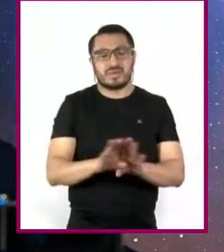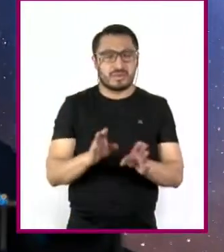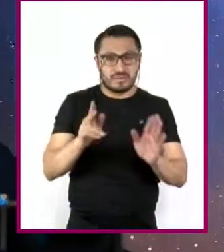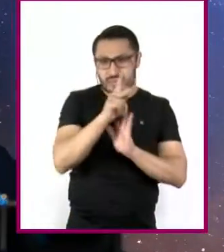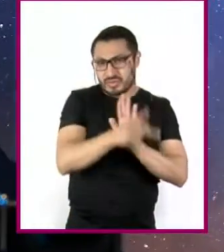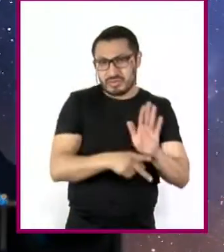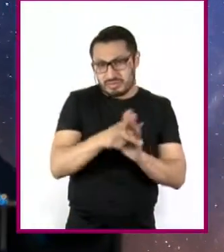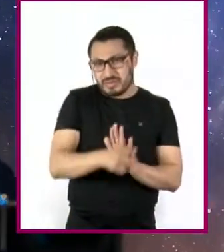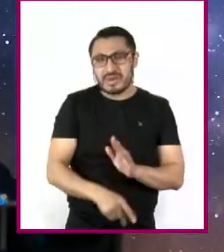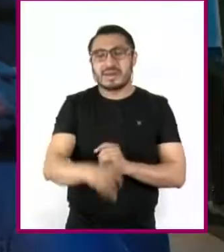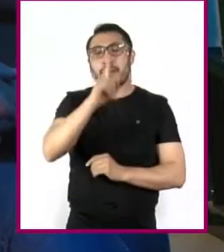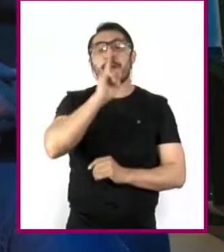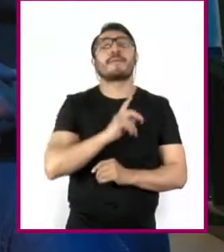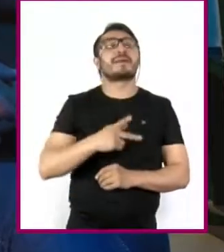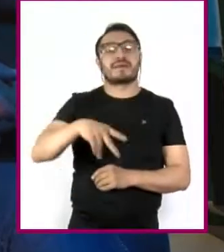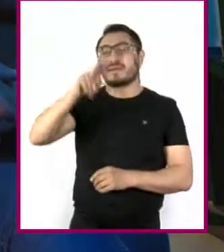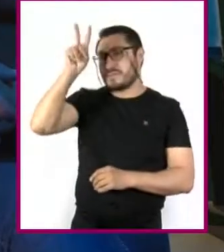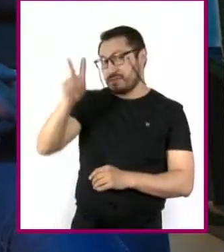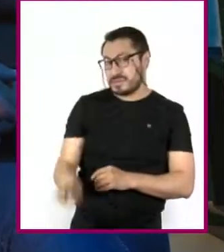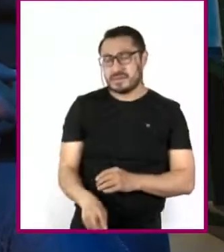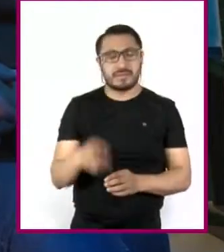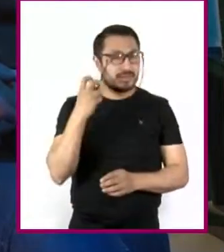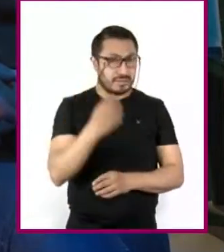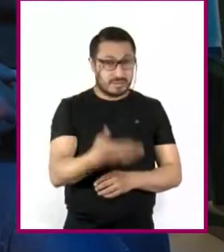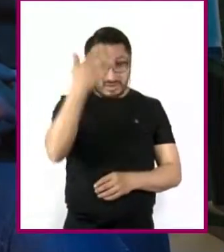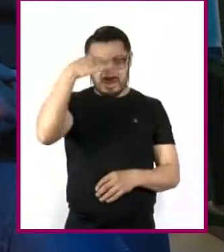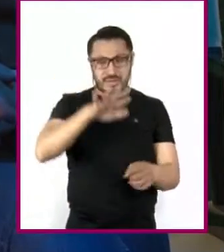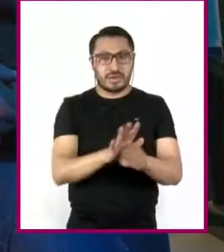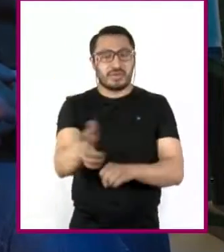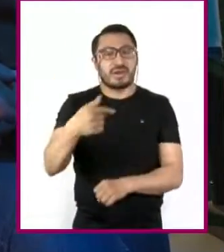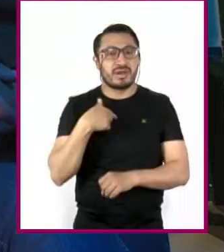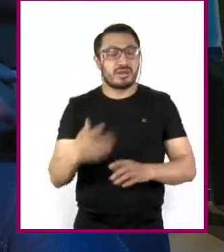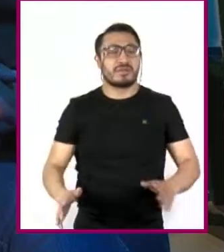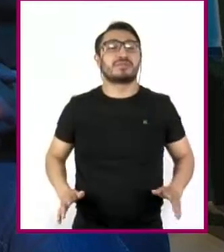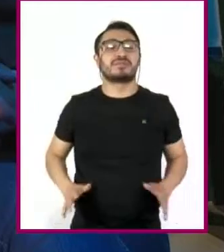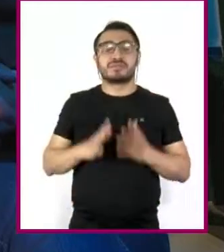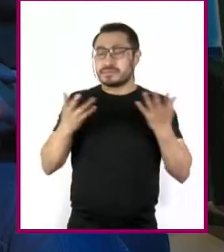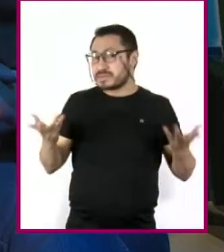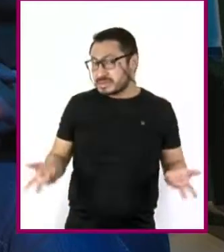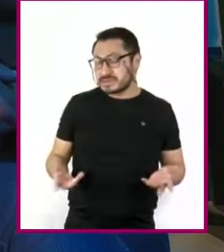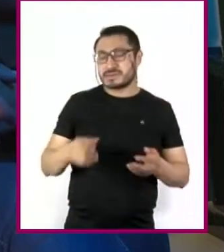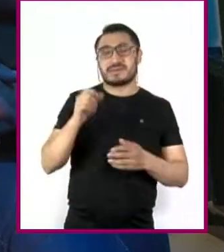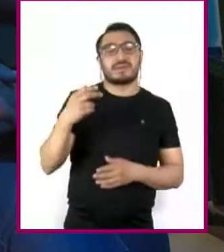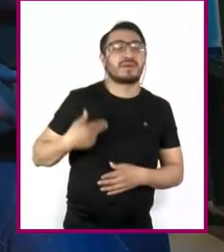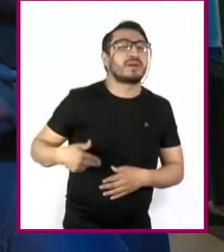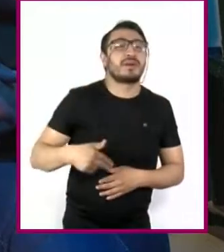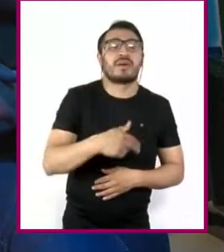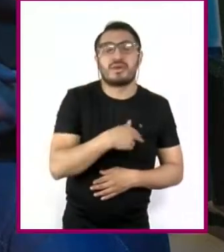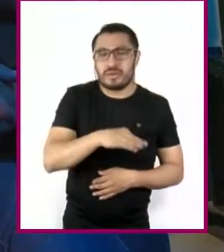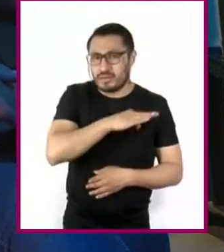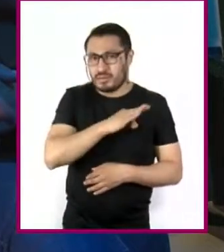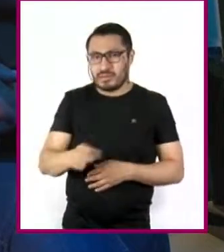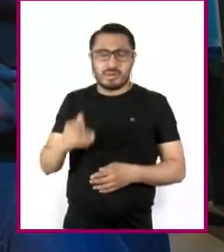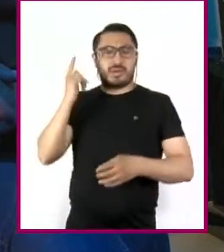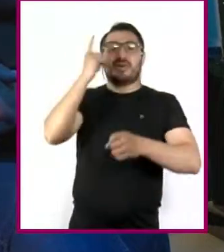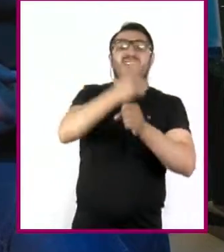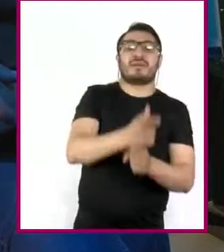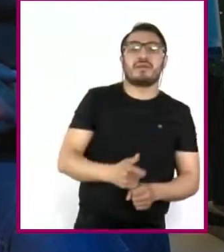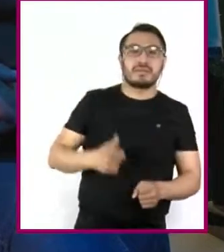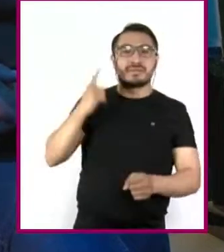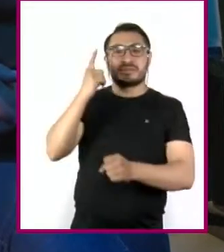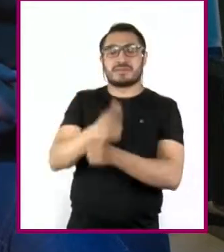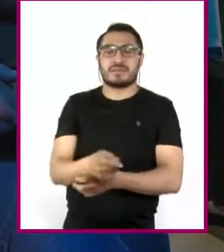ficción, pero es súper real. ¿Sabes qué cosa me sorprende también? No solo que seamos capaces de detectarlos, sino